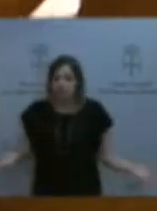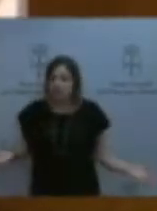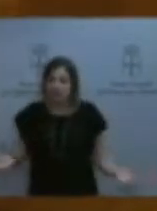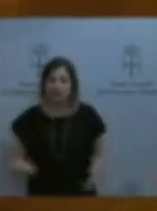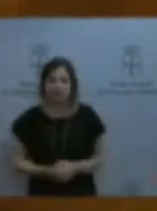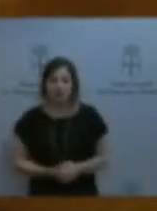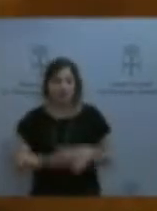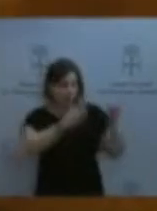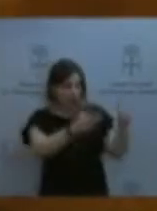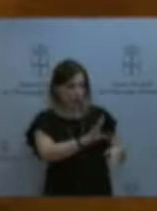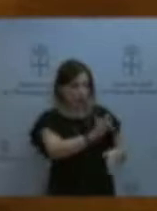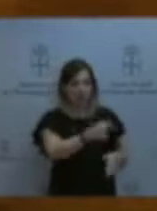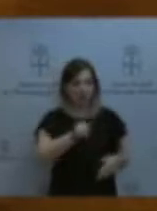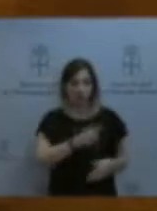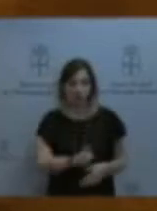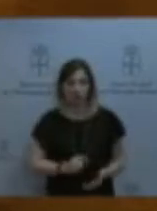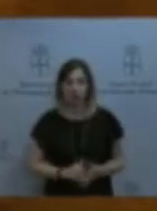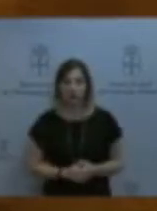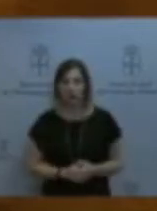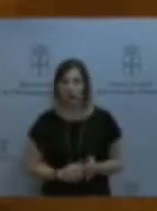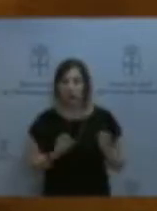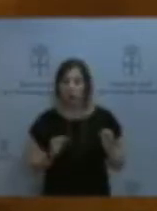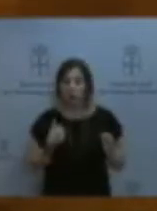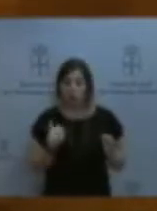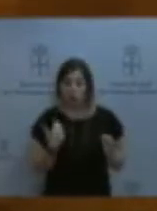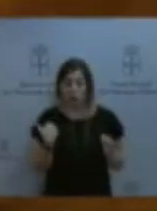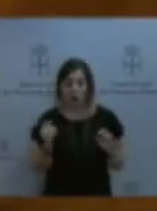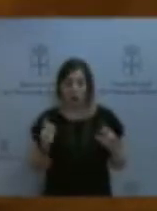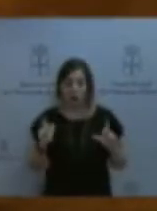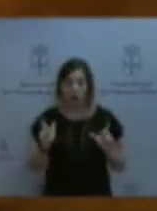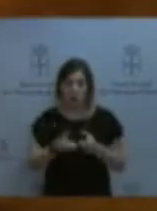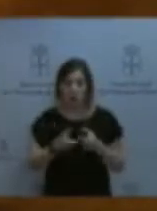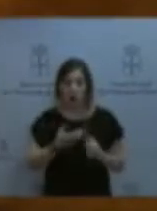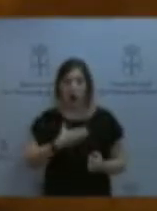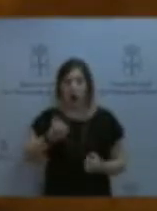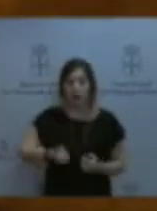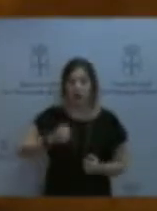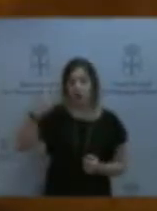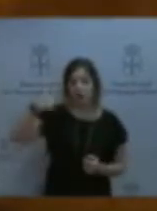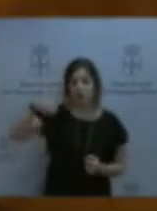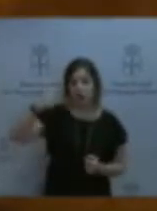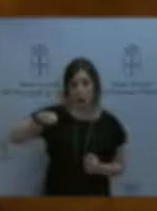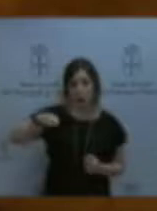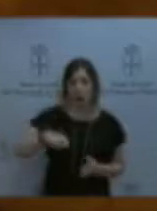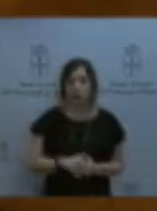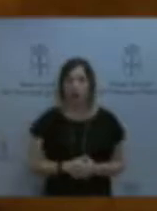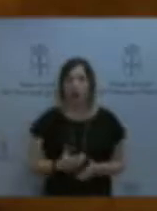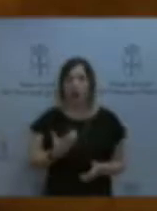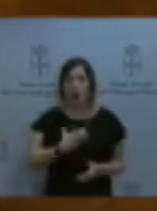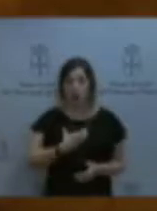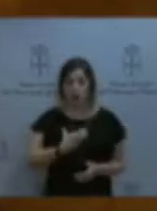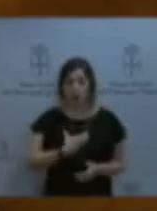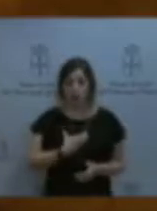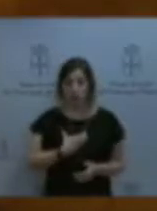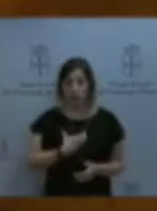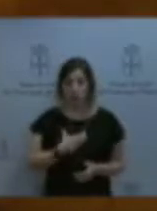Me acababa de reunir con el alcalde presidente del Ayuntamiento de Valdés y con parte de su